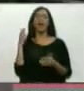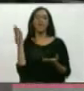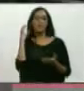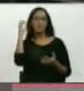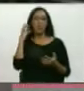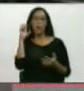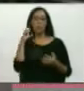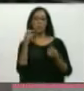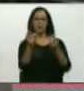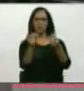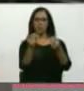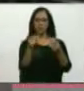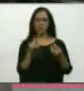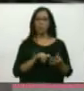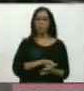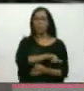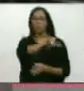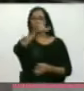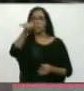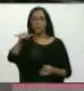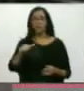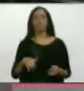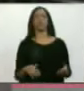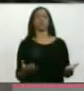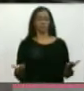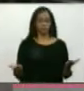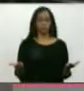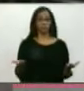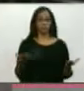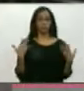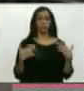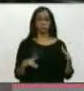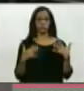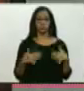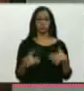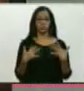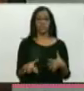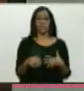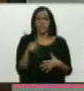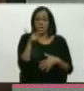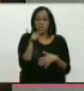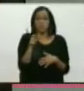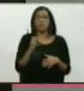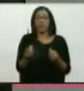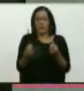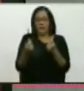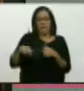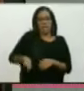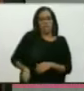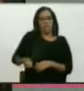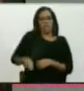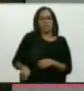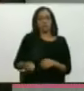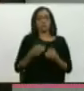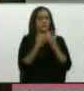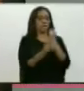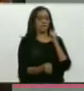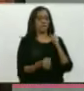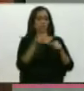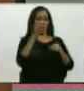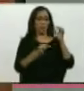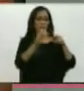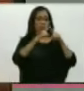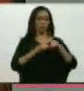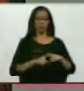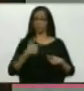un vuelo charter de Bogotá a Europa? Muchísimo dinero. Y por eso es, te estás quedando con la plata, se te está yendo el procurador, se te fue